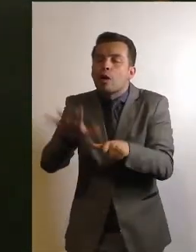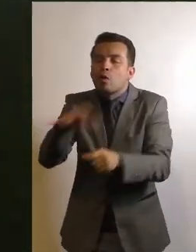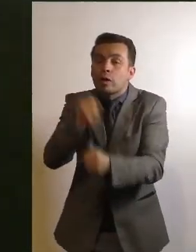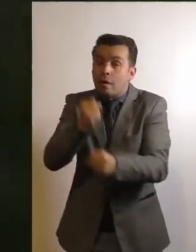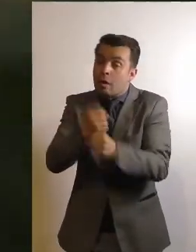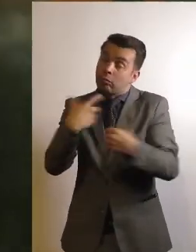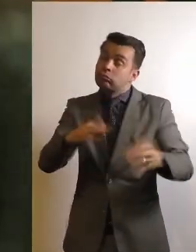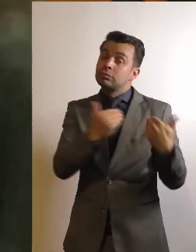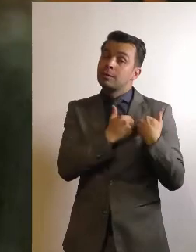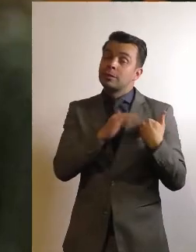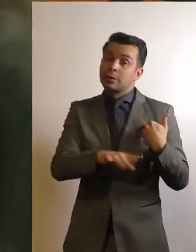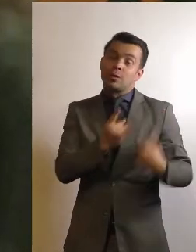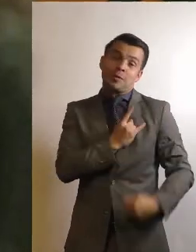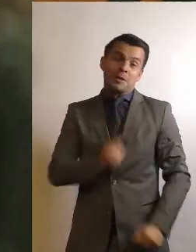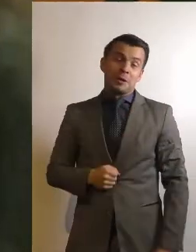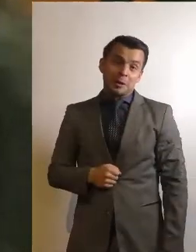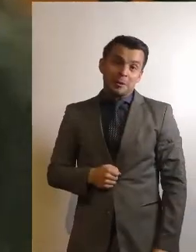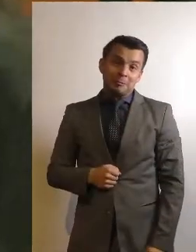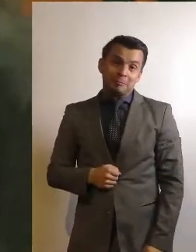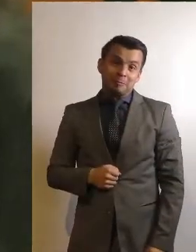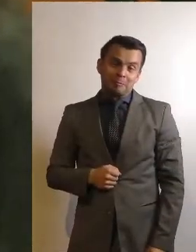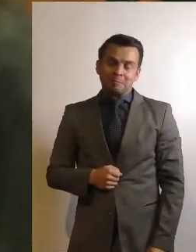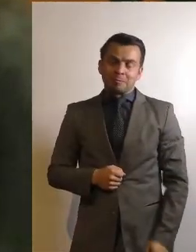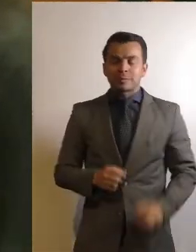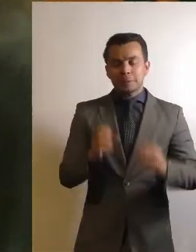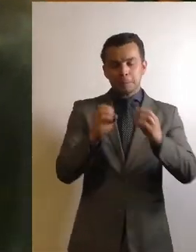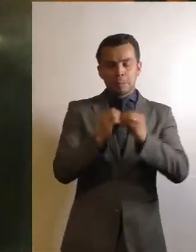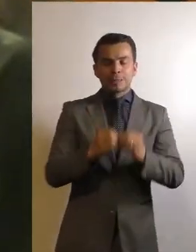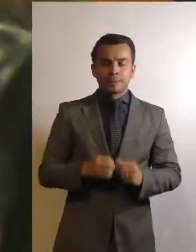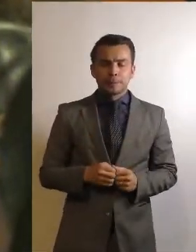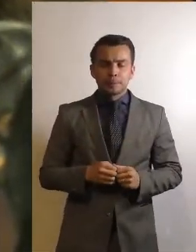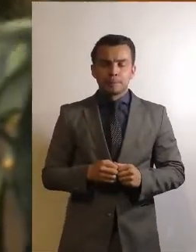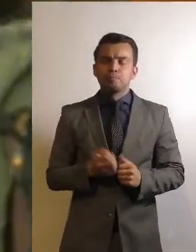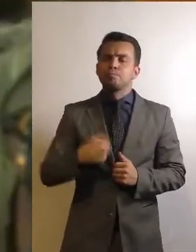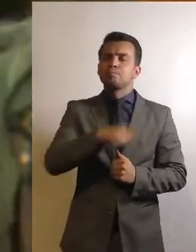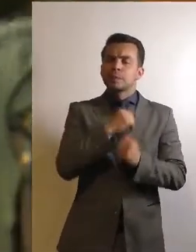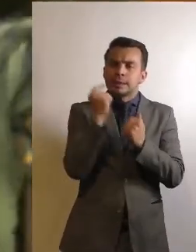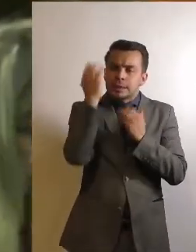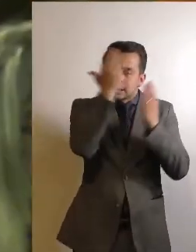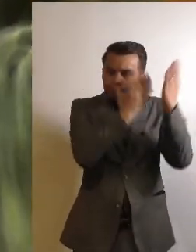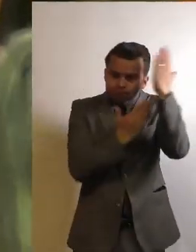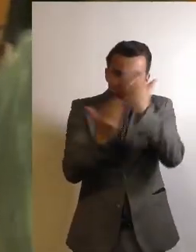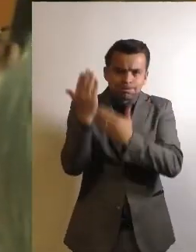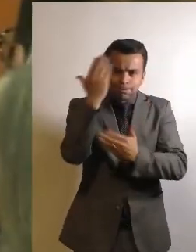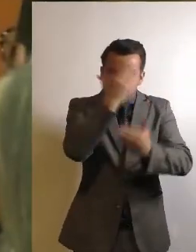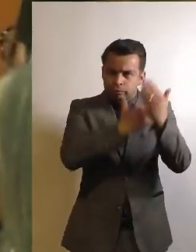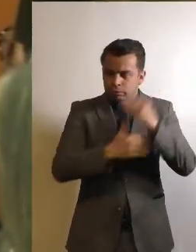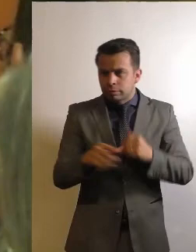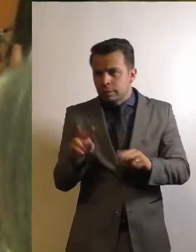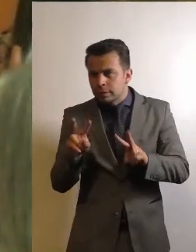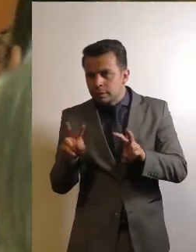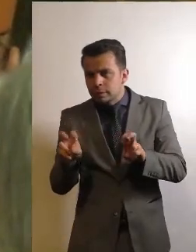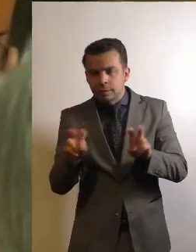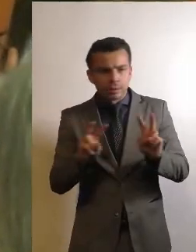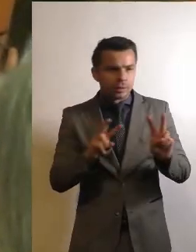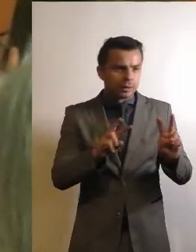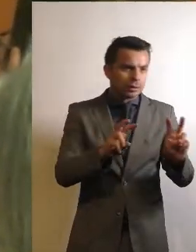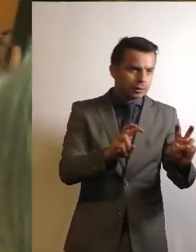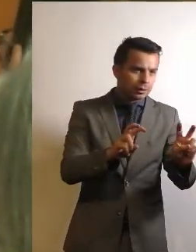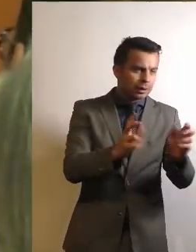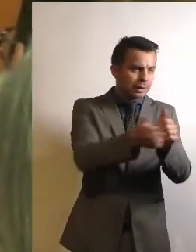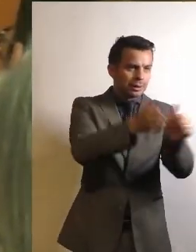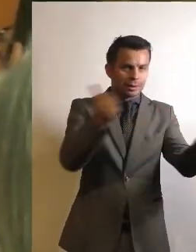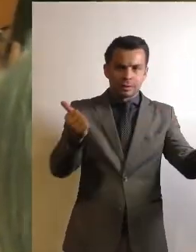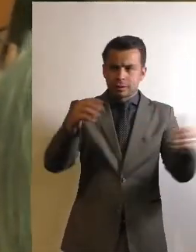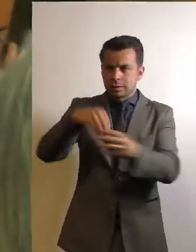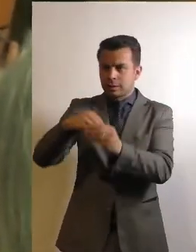vez, también vamos a analizar las herramientas y todos los mecanismos para poder realizar ese trabajo